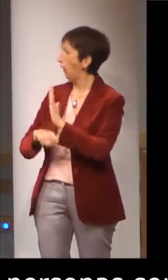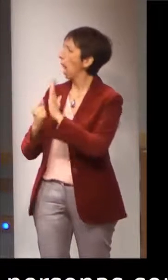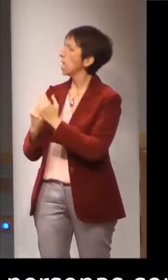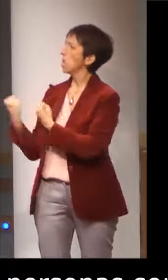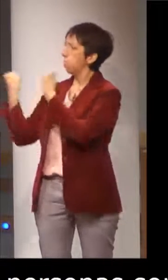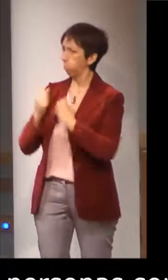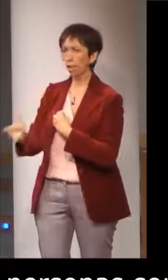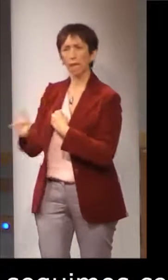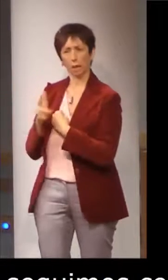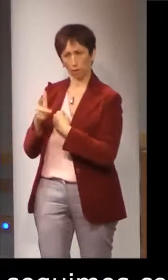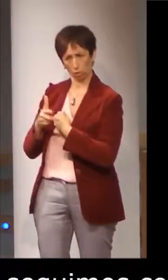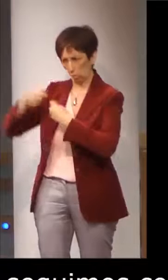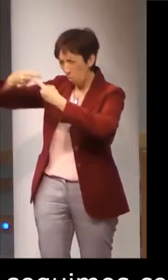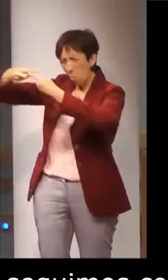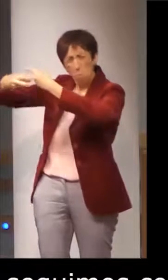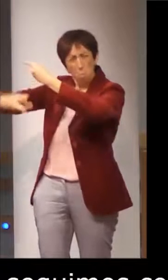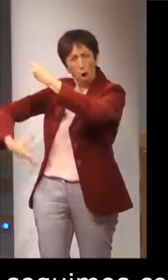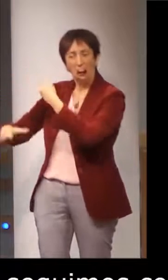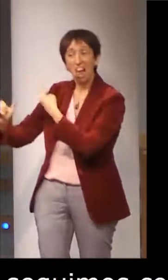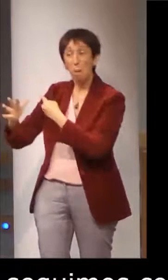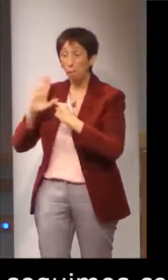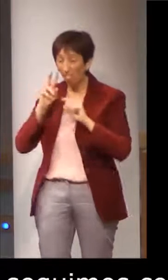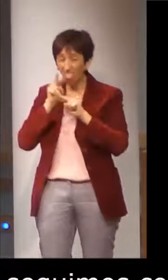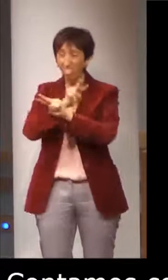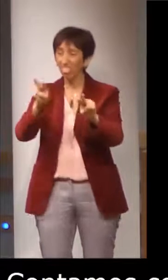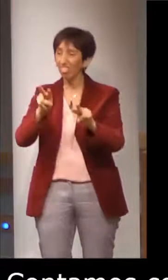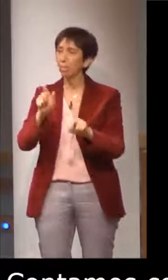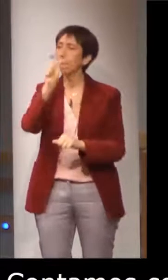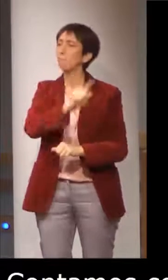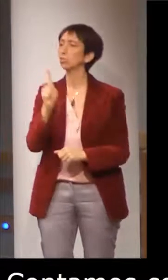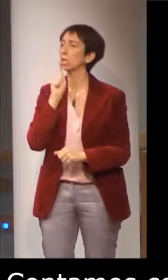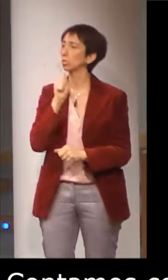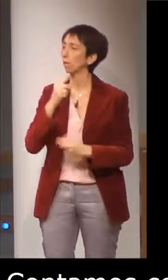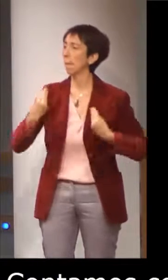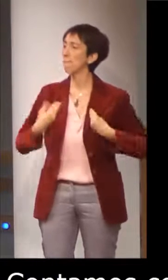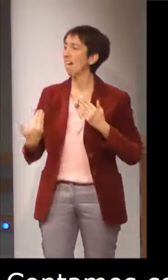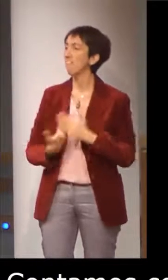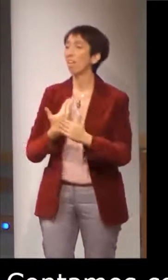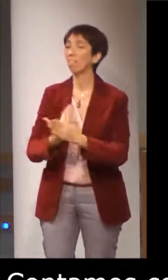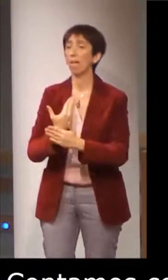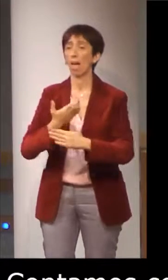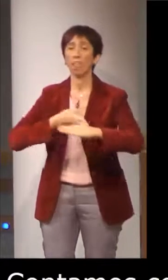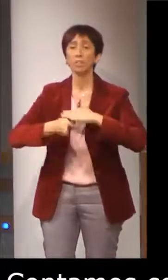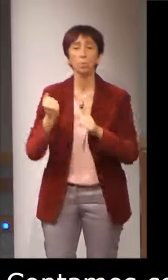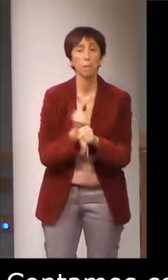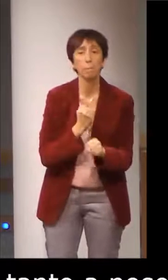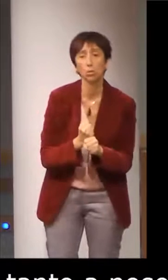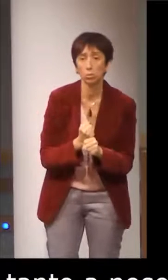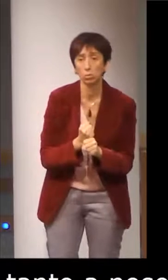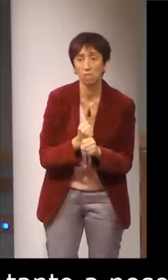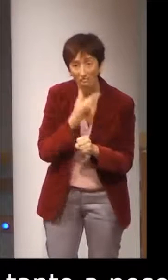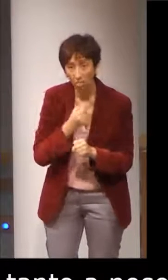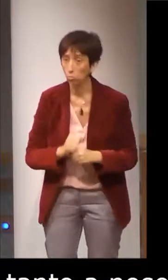legislación que nos ampara, tanto a nosotros como a nuestra lengua, se nos han facilitado una serie de derechos,